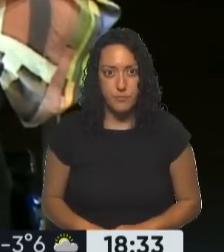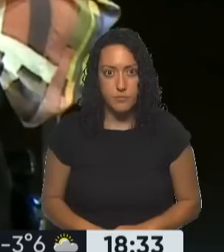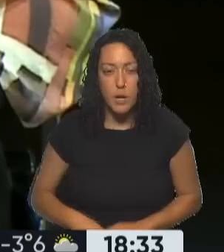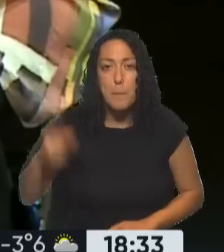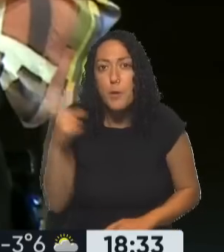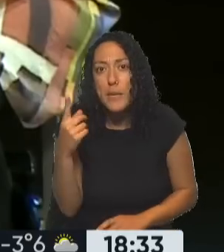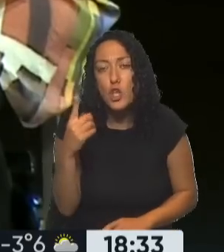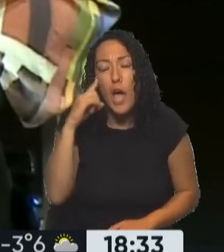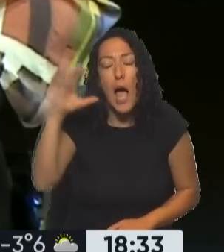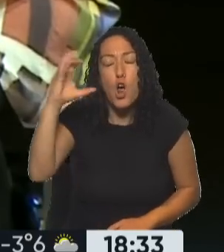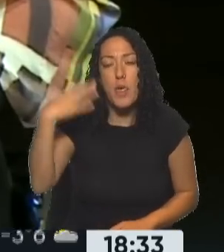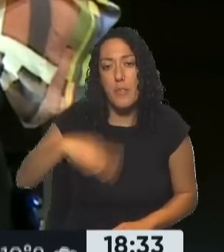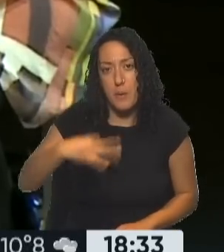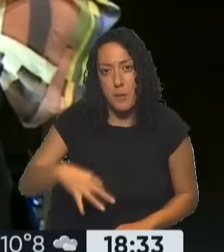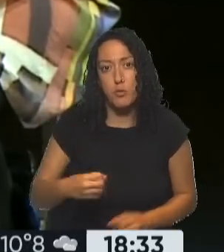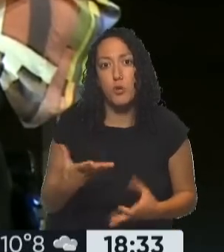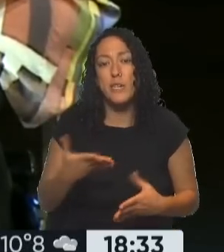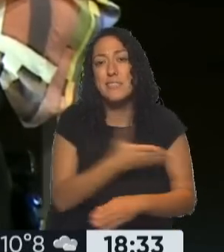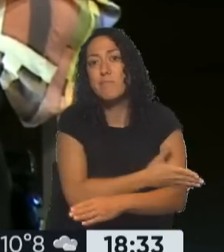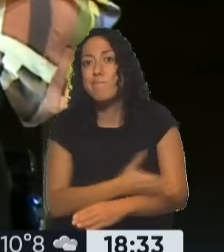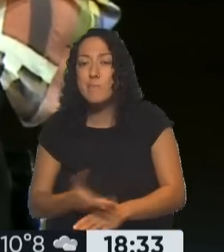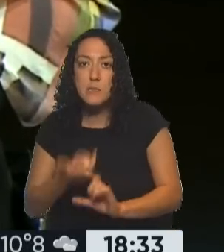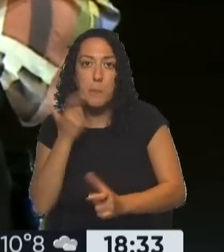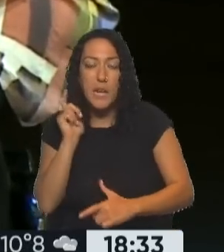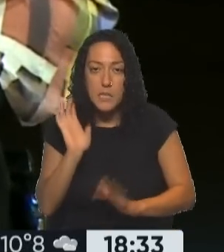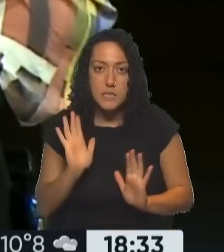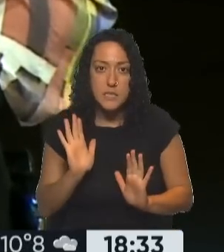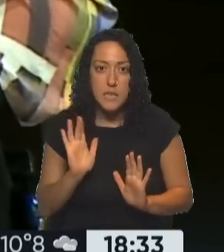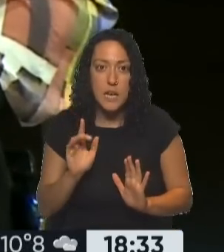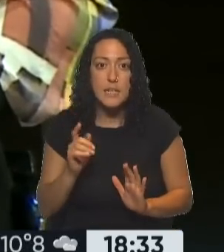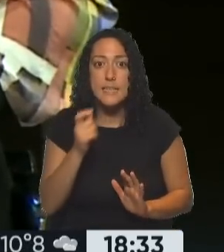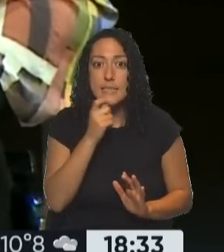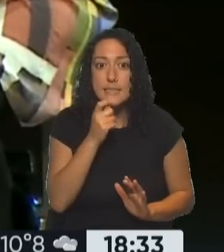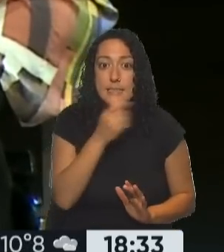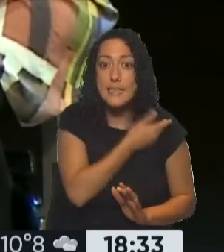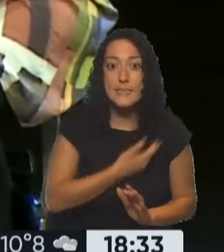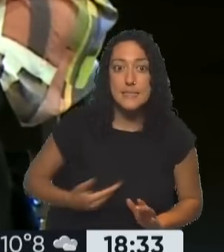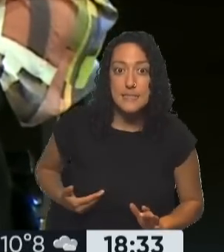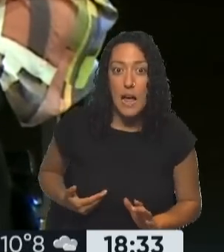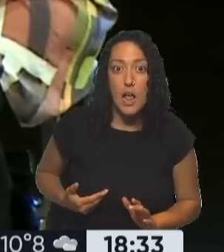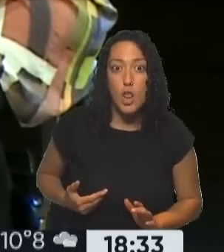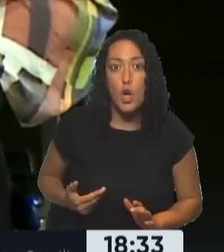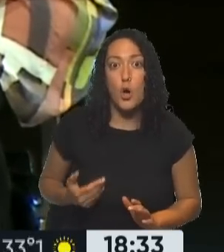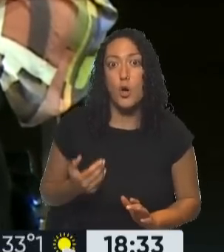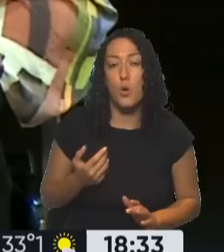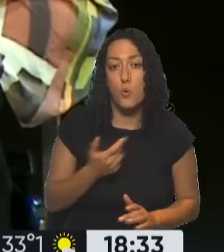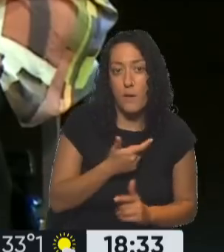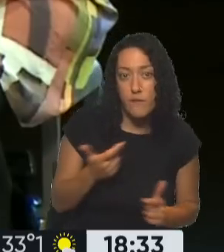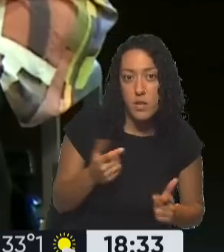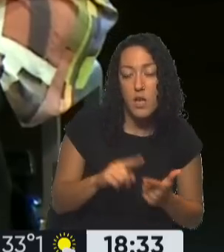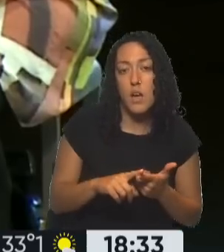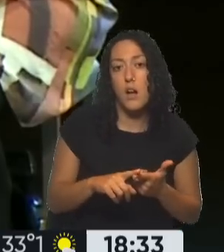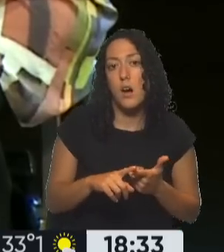porque todo eso nos pasó sin un Estado presente, nos pasó con